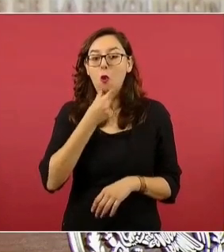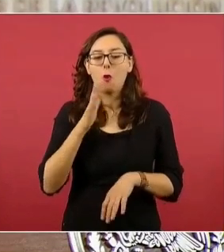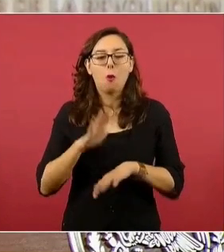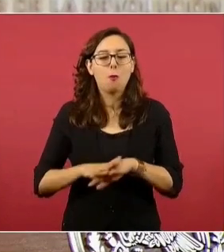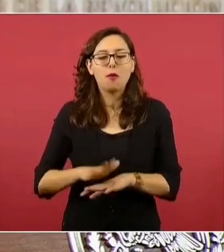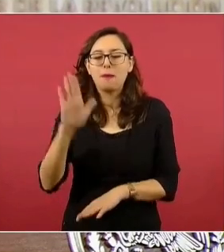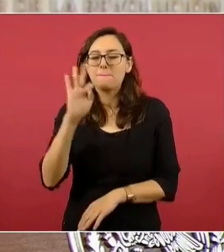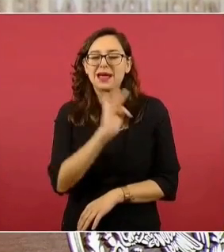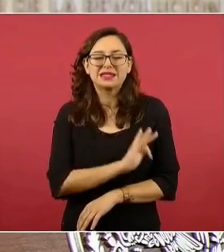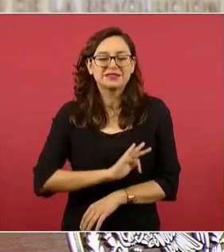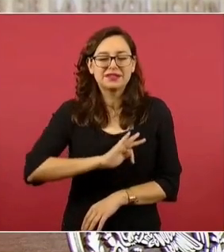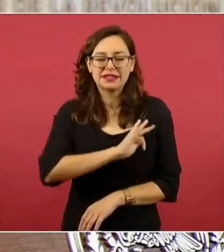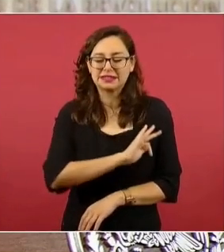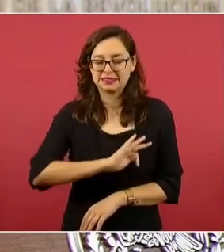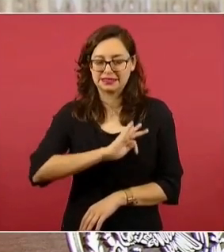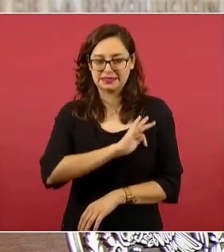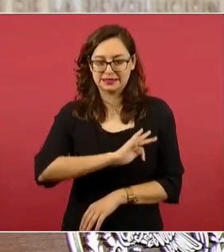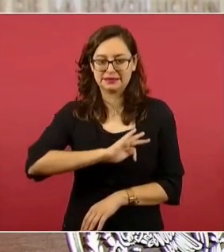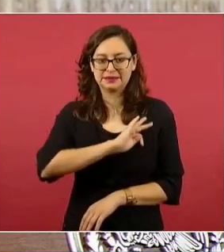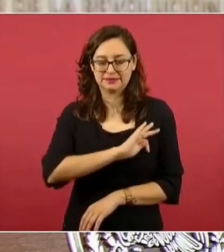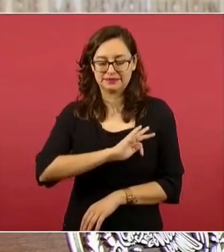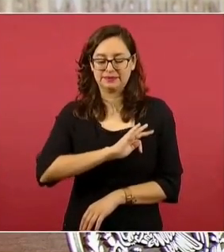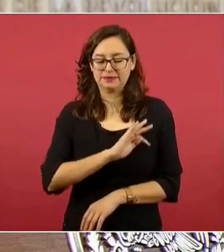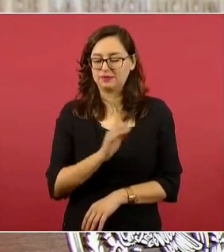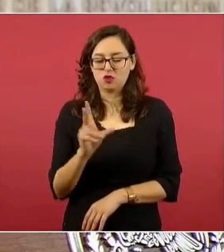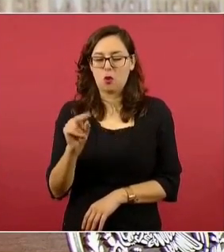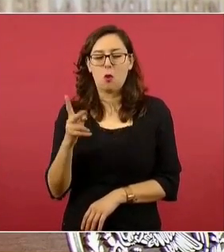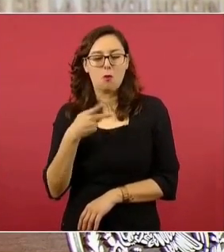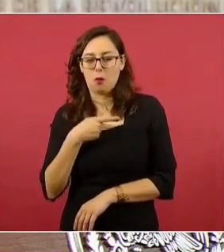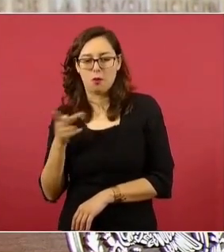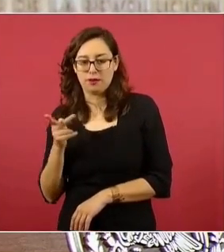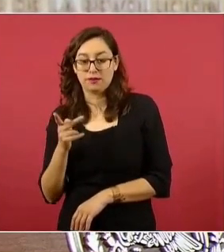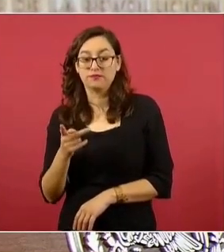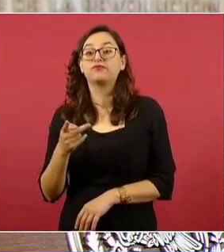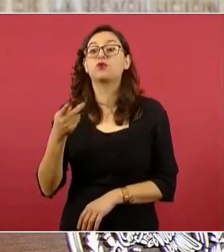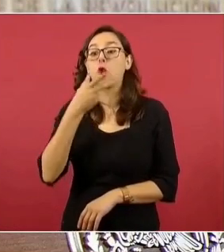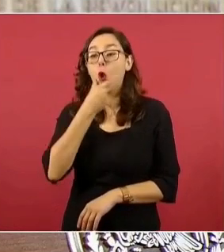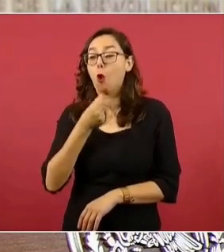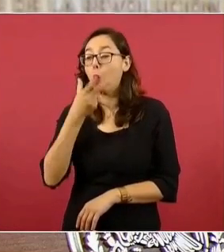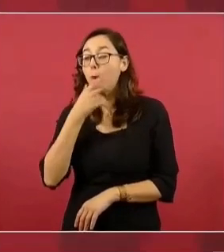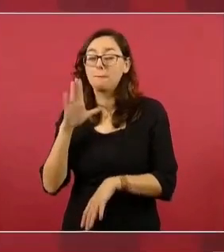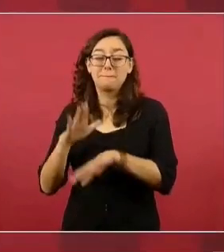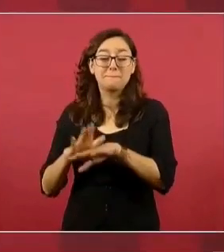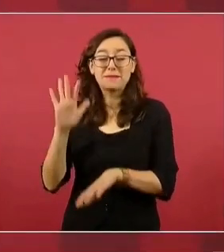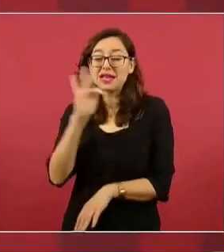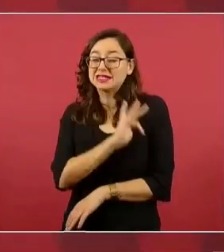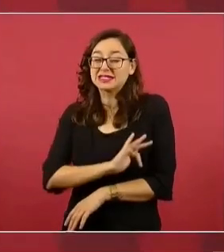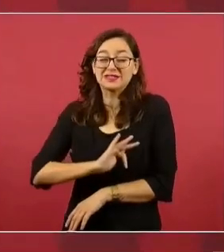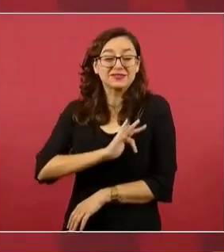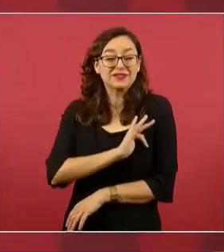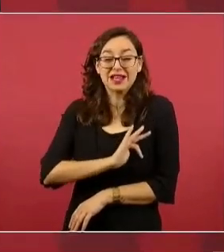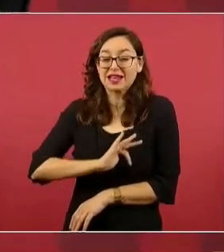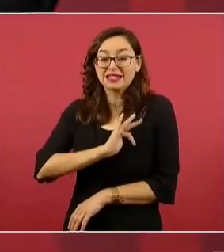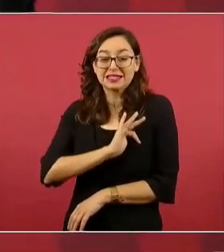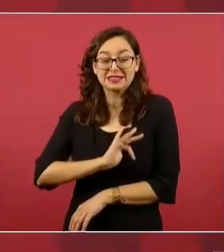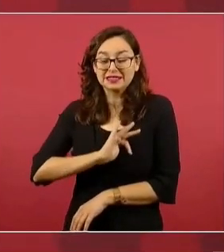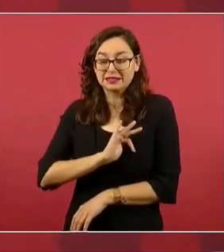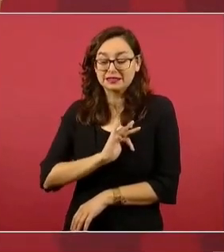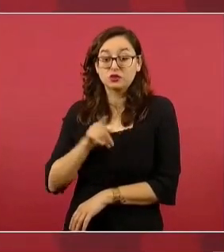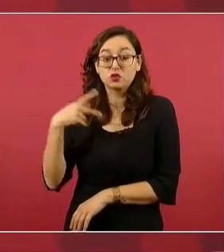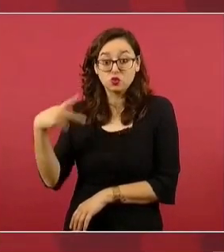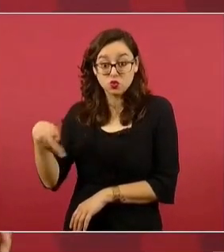que con la camisa del hombre más feliz de Rusia se salvaba el zar. Y van a